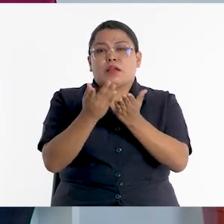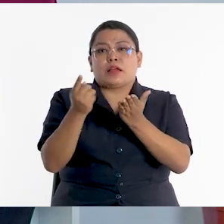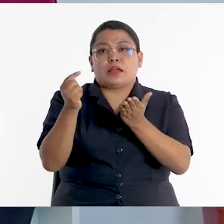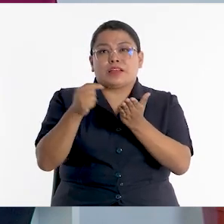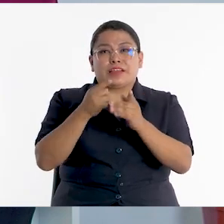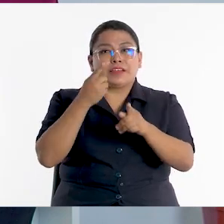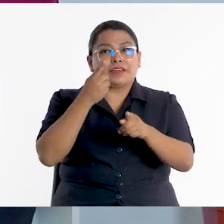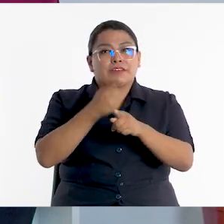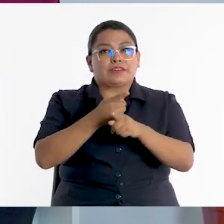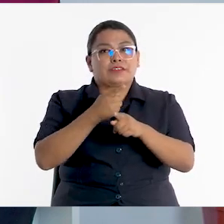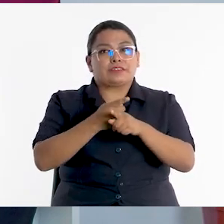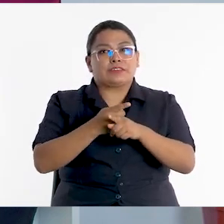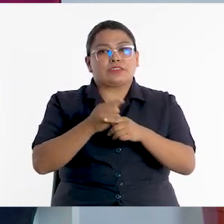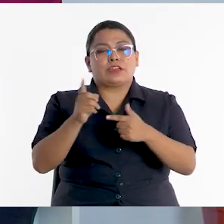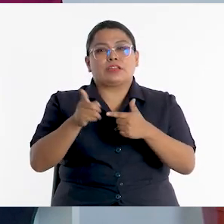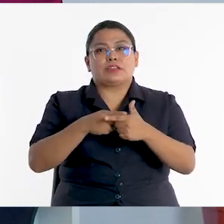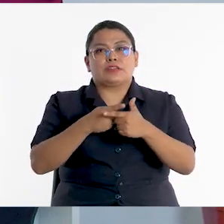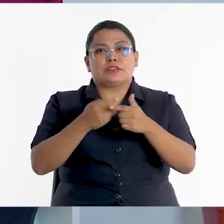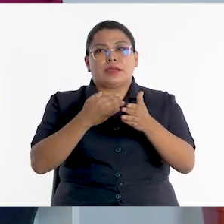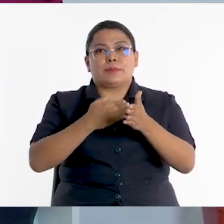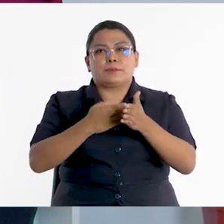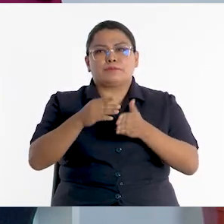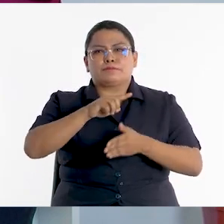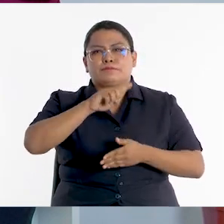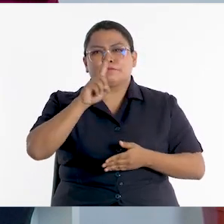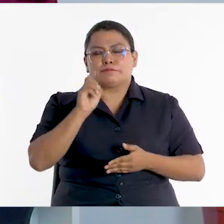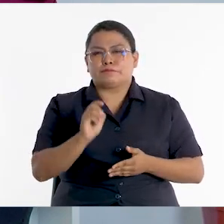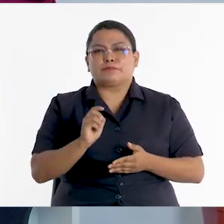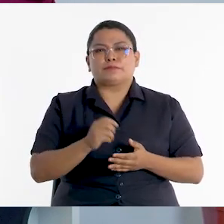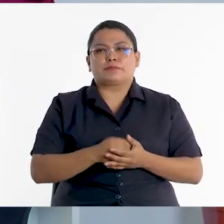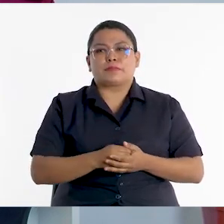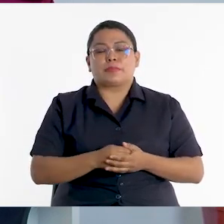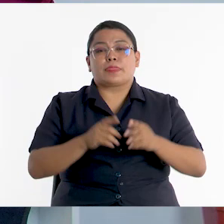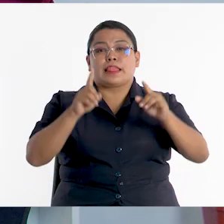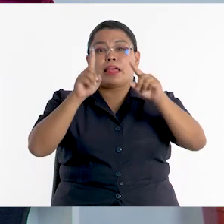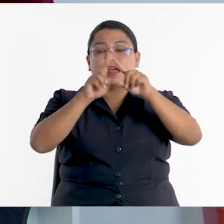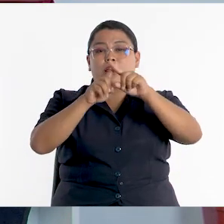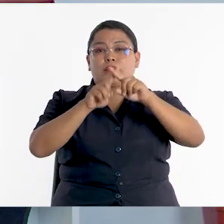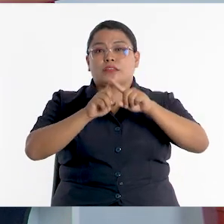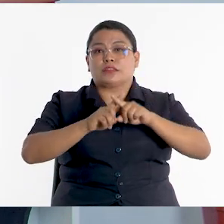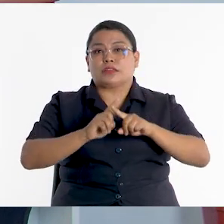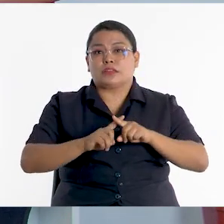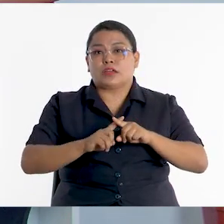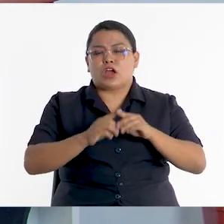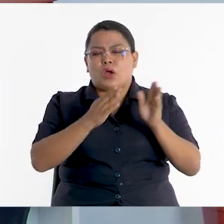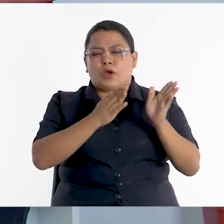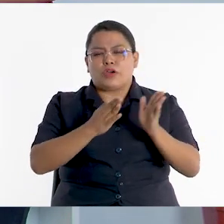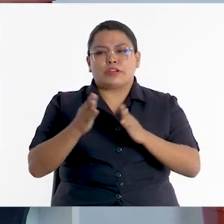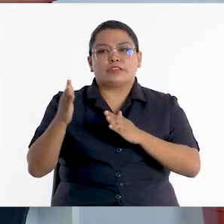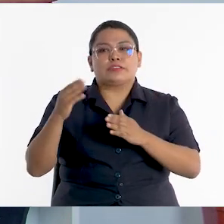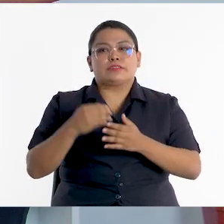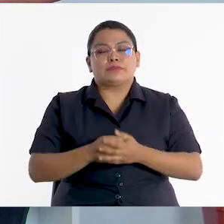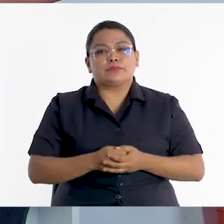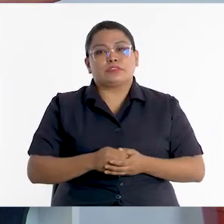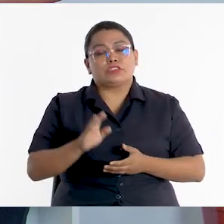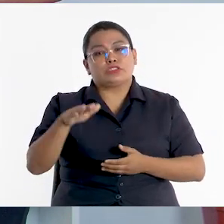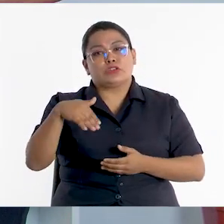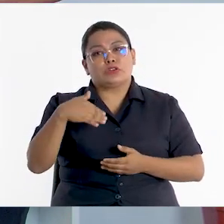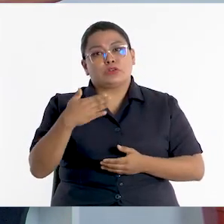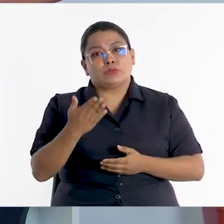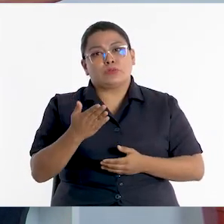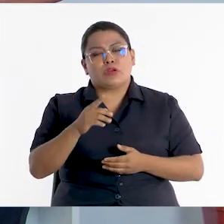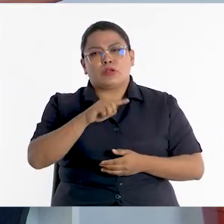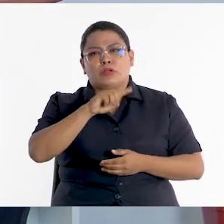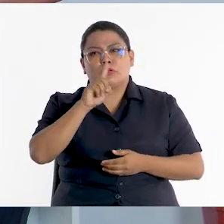texto. Correcto, Doris. Entonces comenzaré preguntándote las tablas de multiplicar en orden y de luego tú